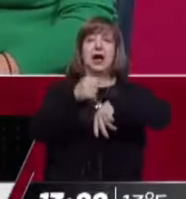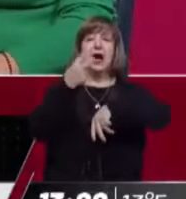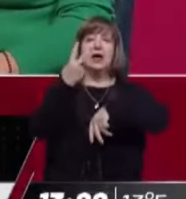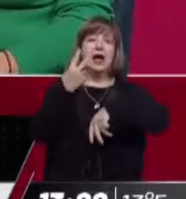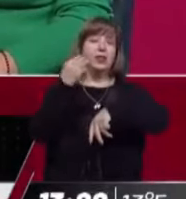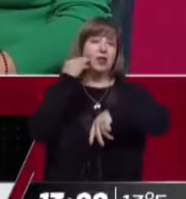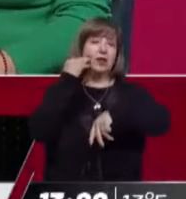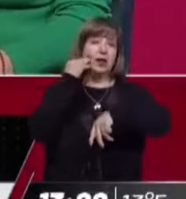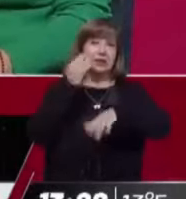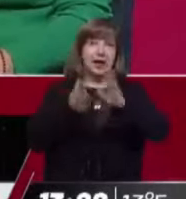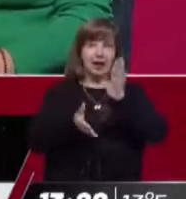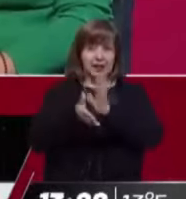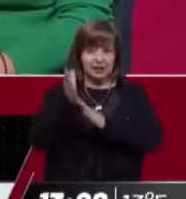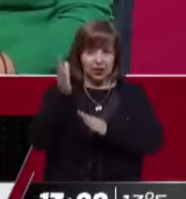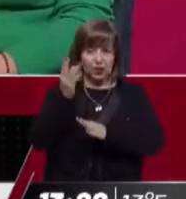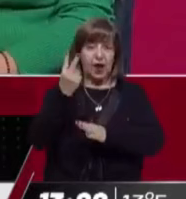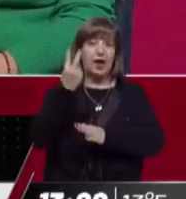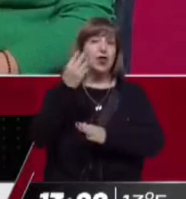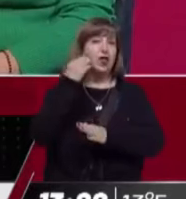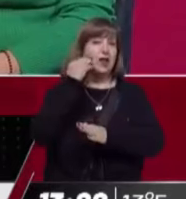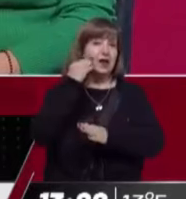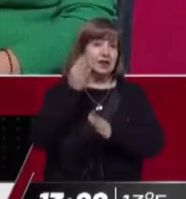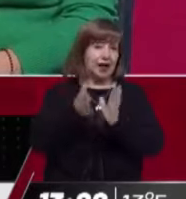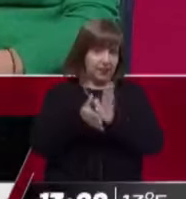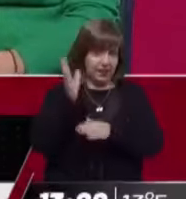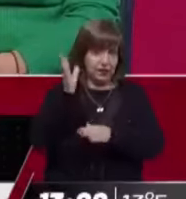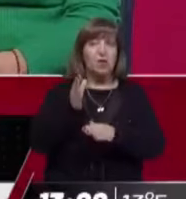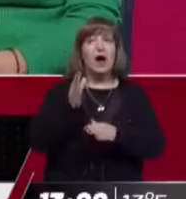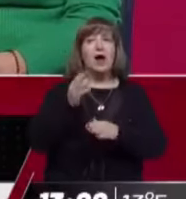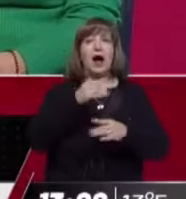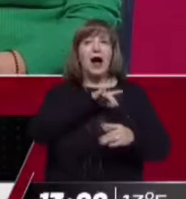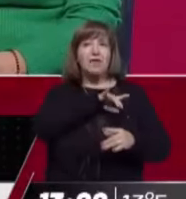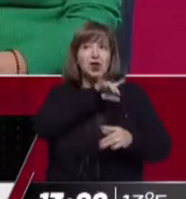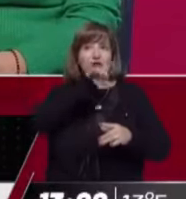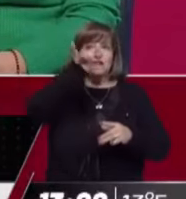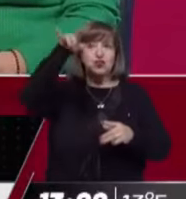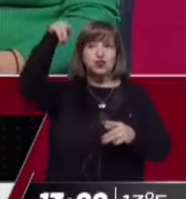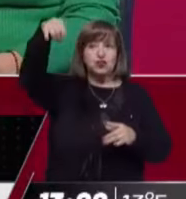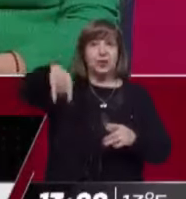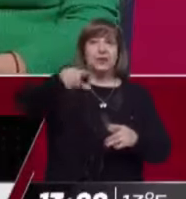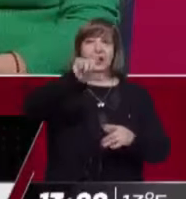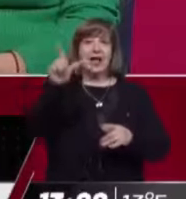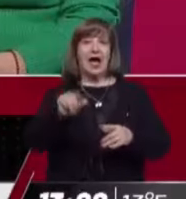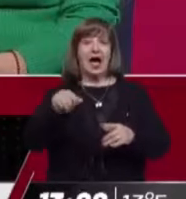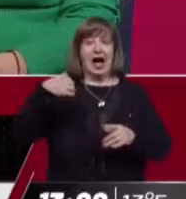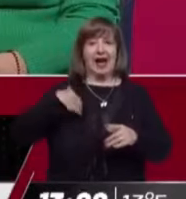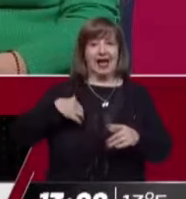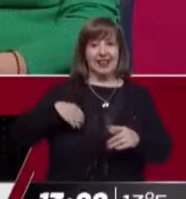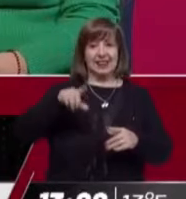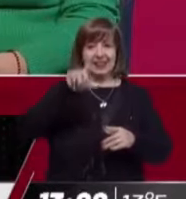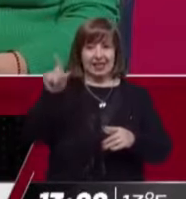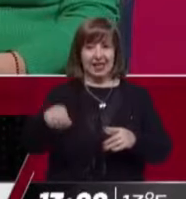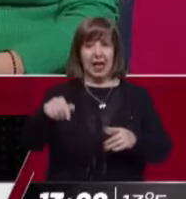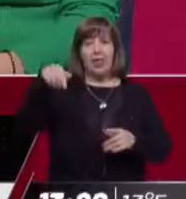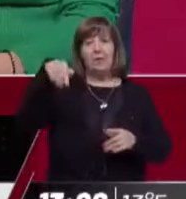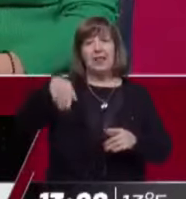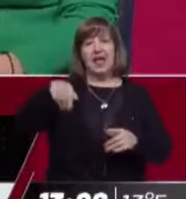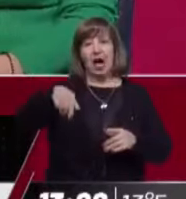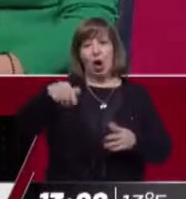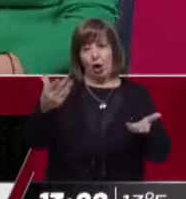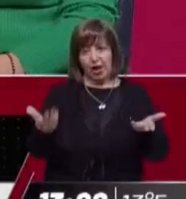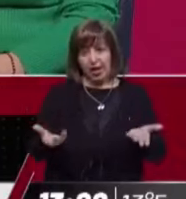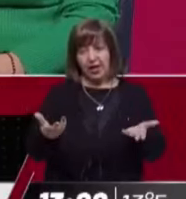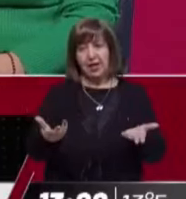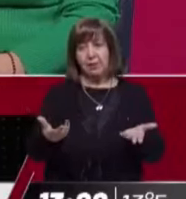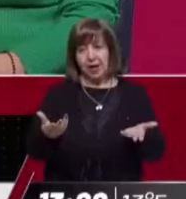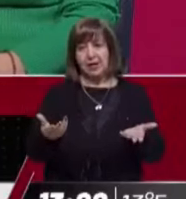en Chile declaró que no era una obra importante de gran importancia. Por esto es que la tensión diplomática escaló hasta esta situación, que el presidente